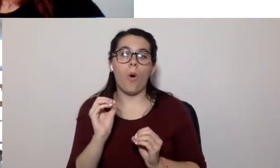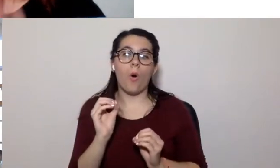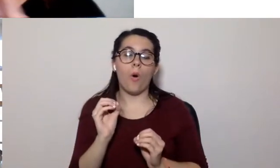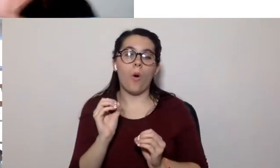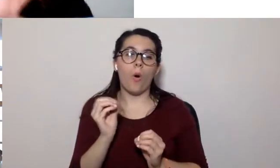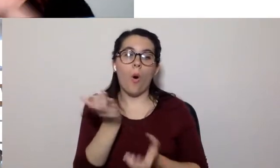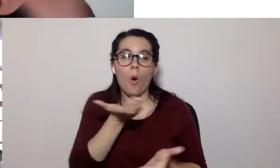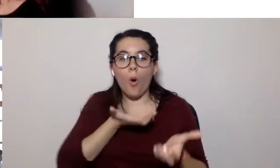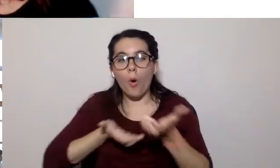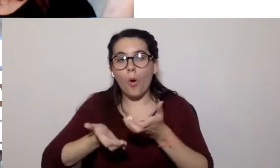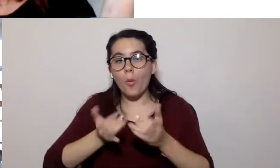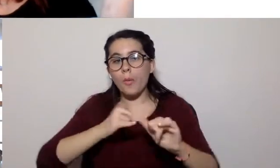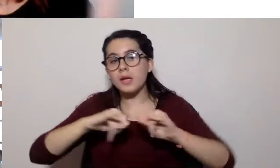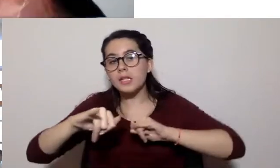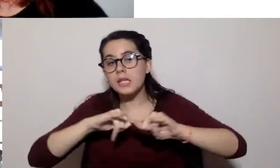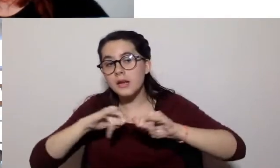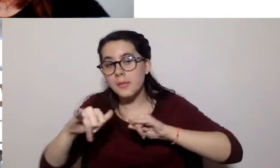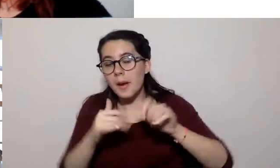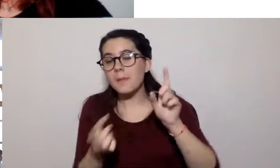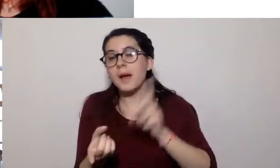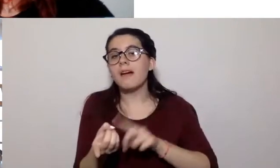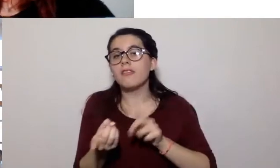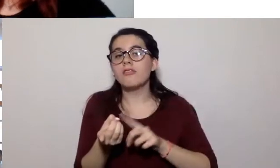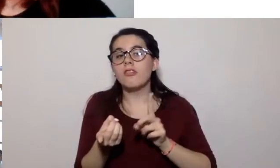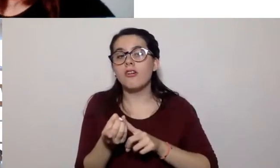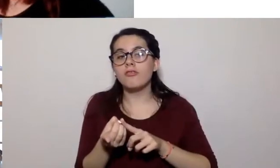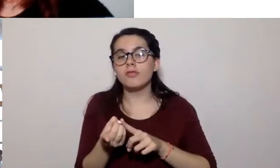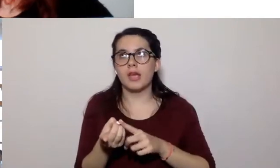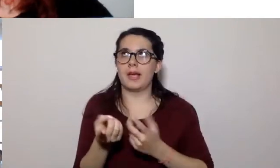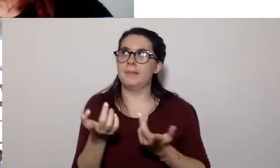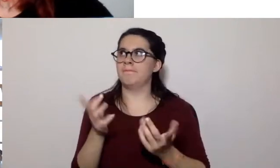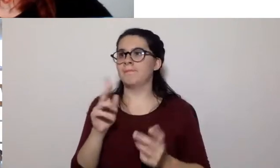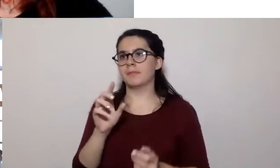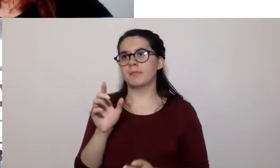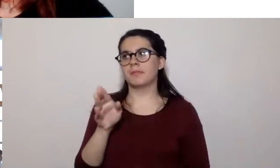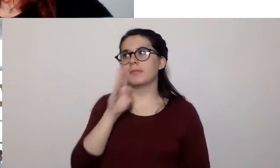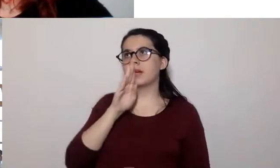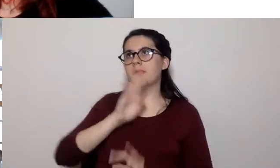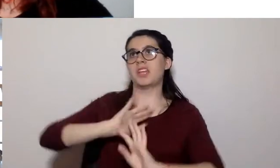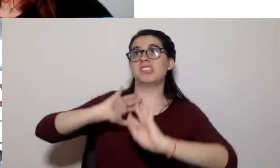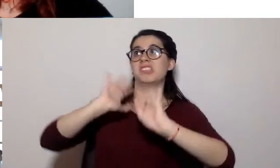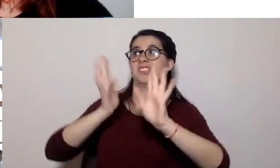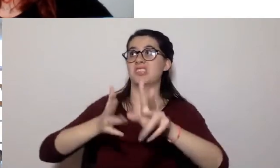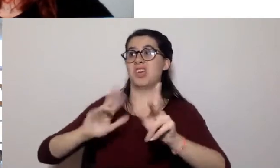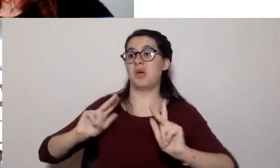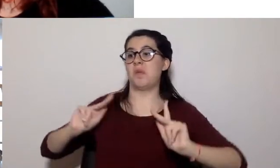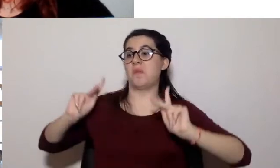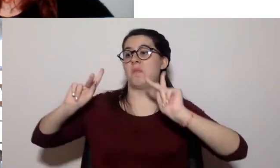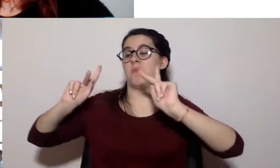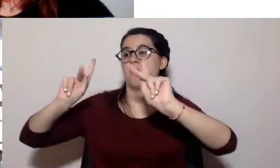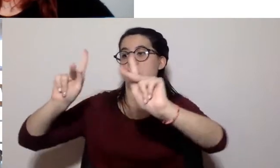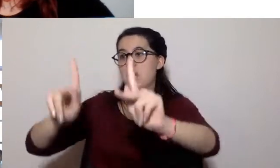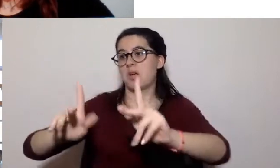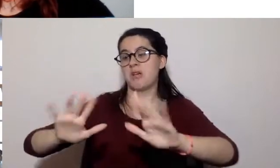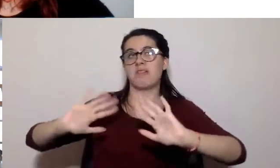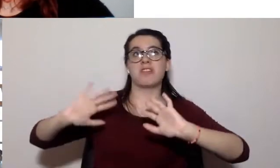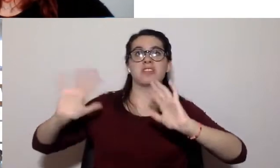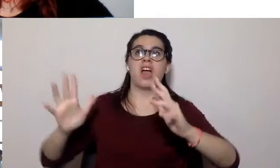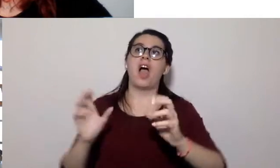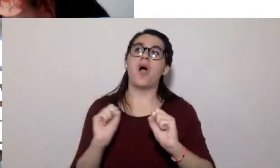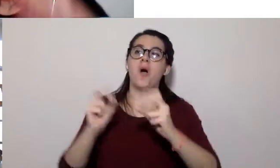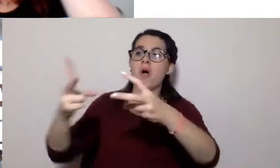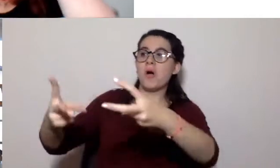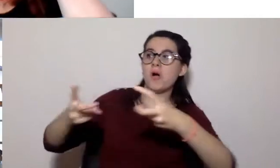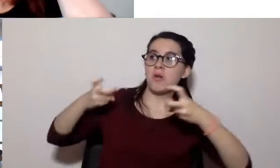ubicación, ya me está hablando pensando que ya me volteé en el periférico, que ya me asaltaron, que ya